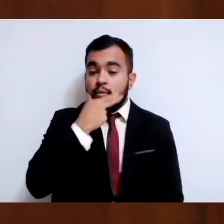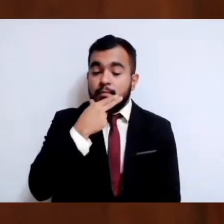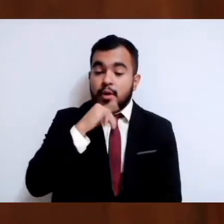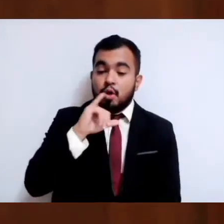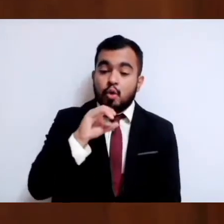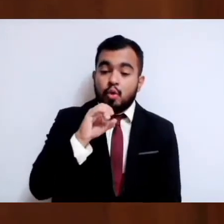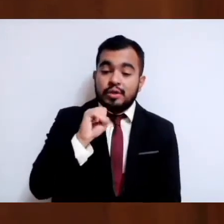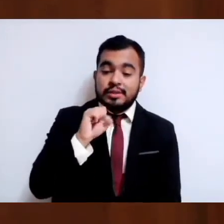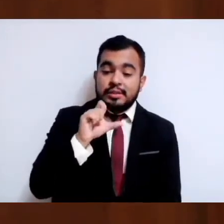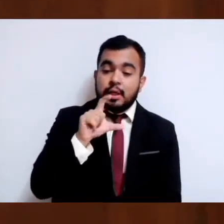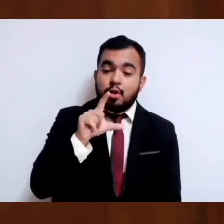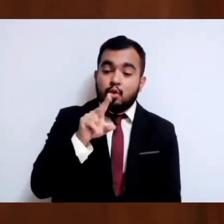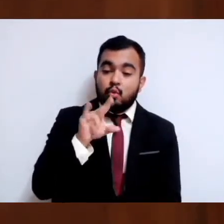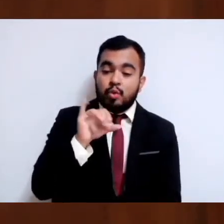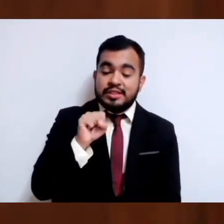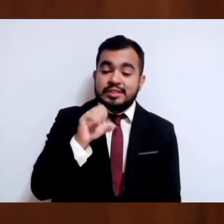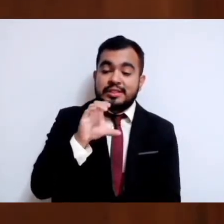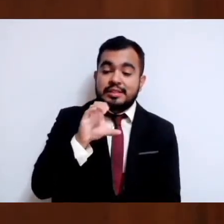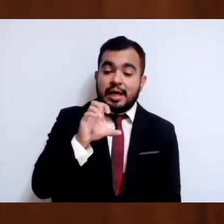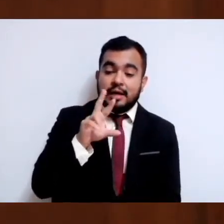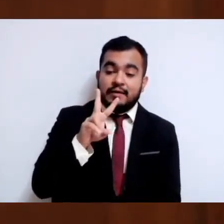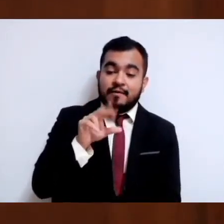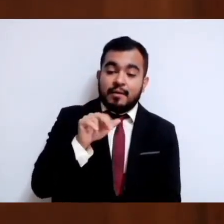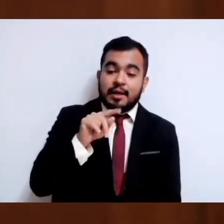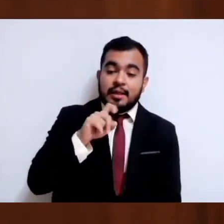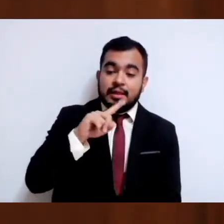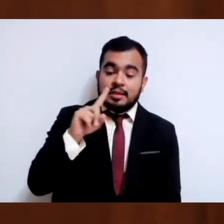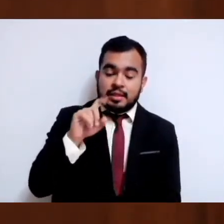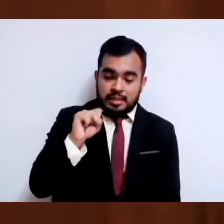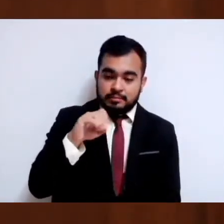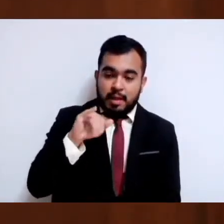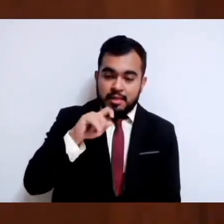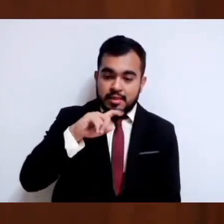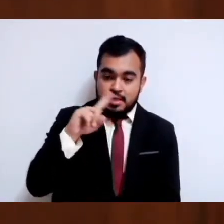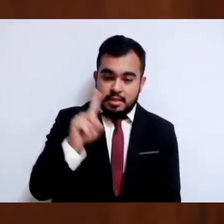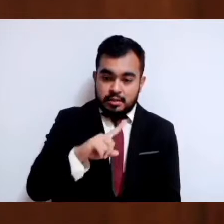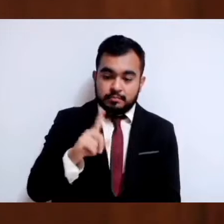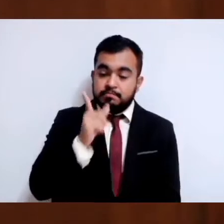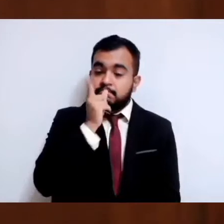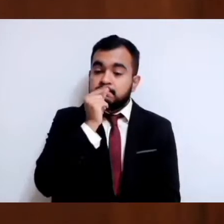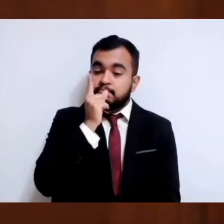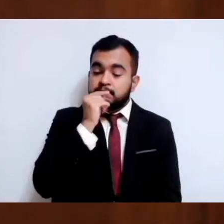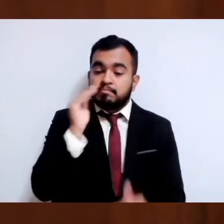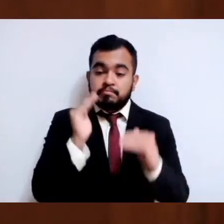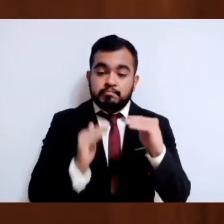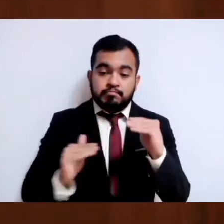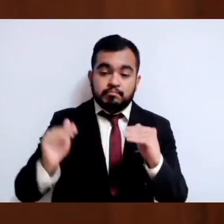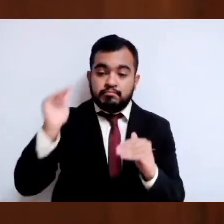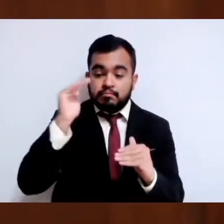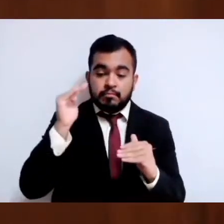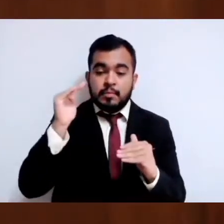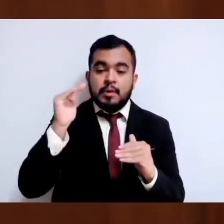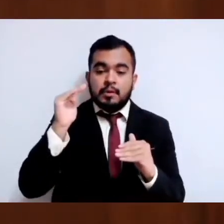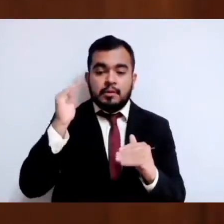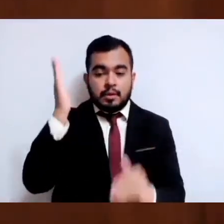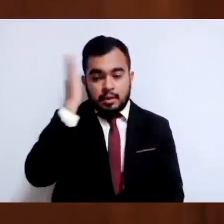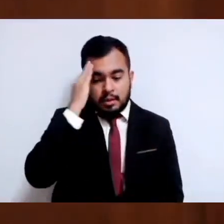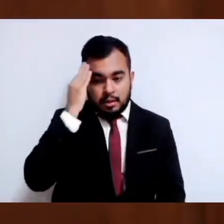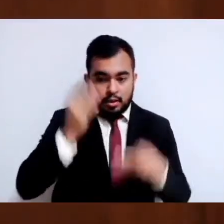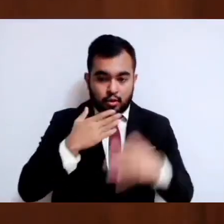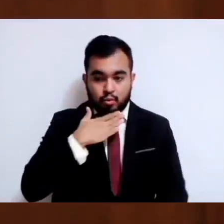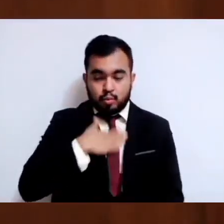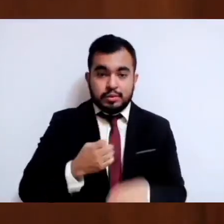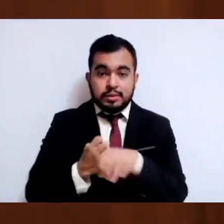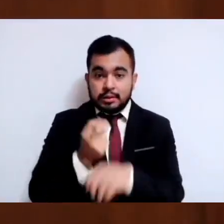José Luis Cervantes Martínez como Fiscal General de Justicia del Estado de México por